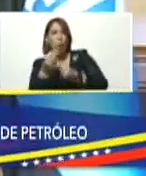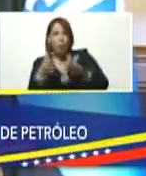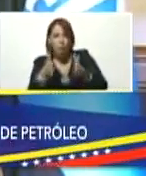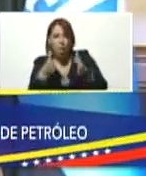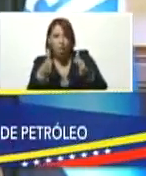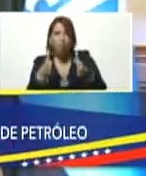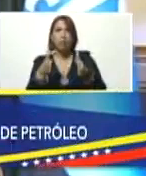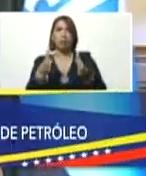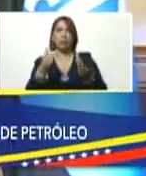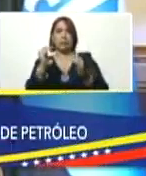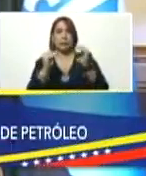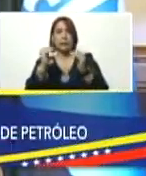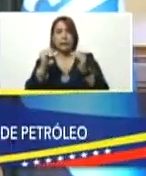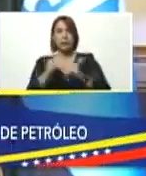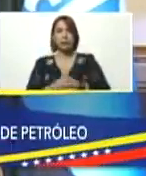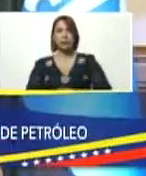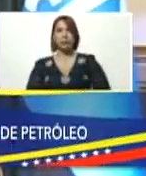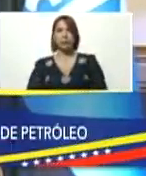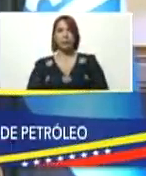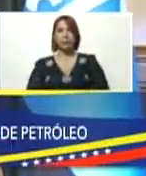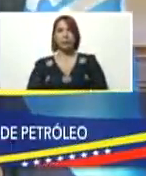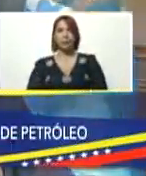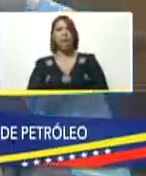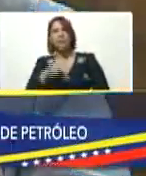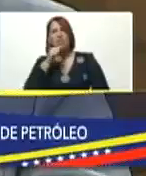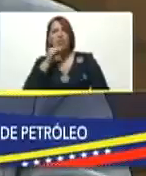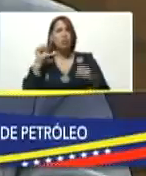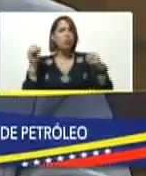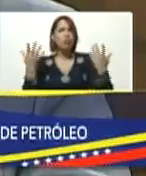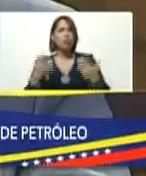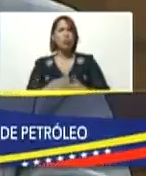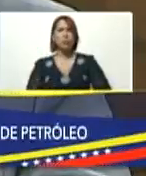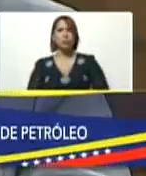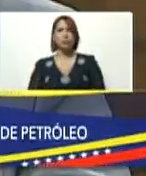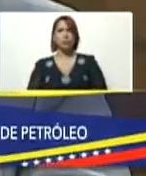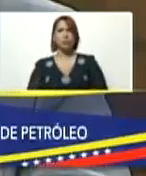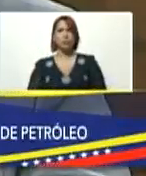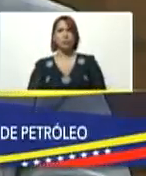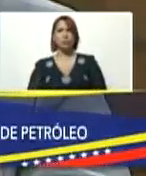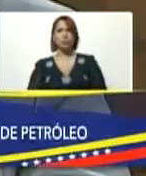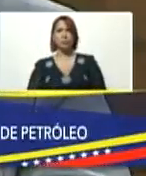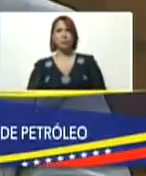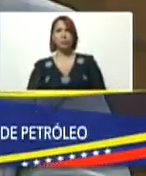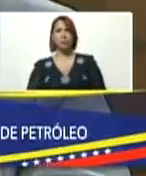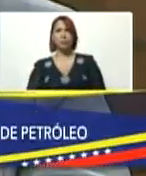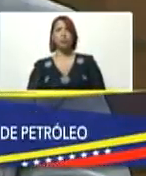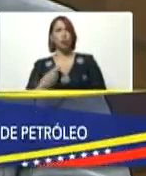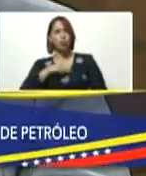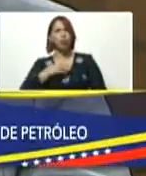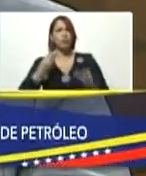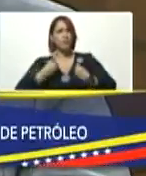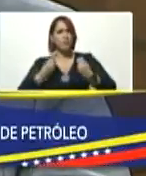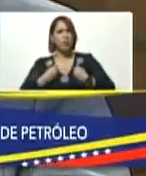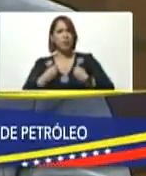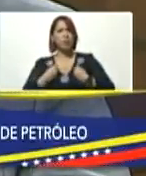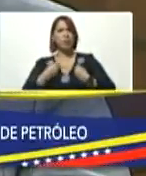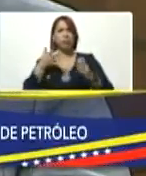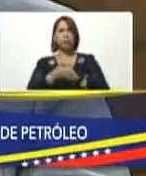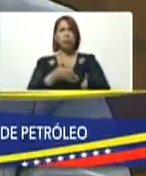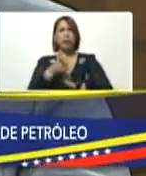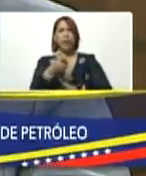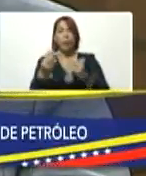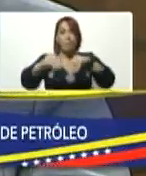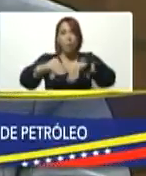de estabilización? ¿Quién logró que remontáramos esa situación? Los